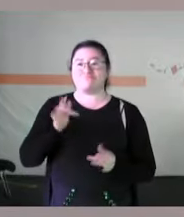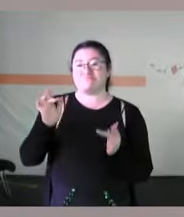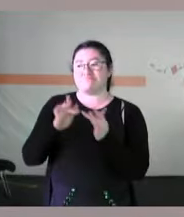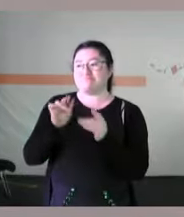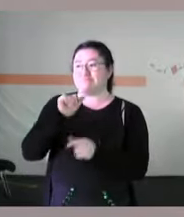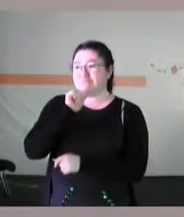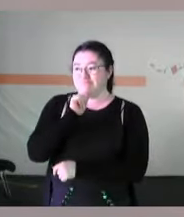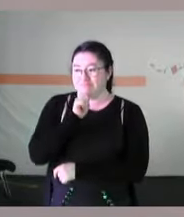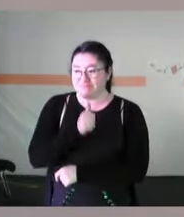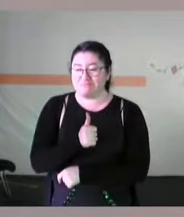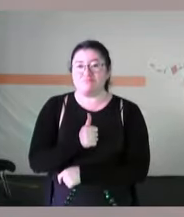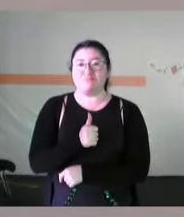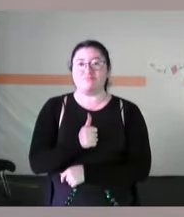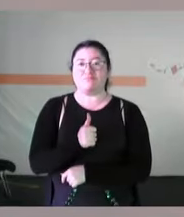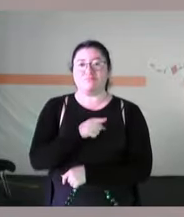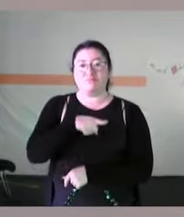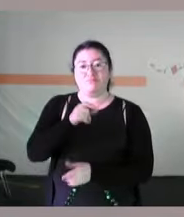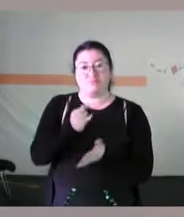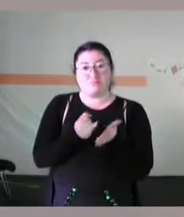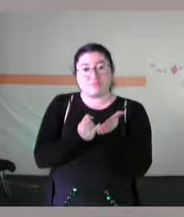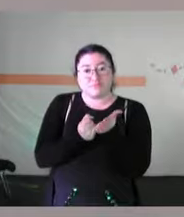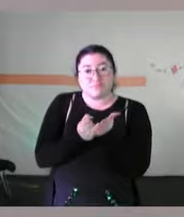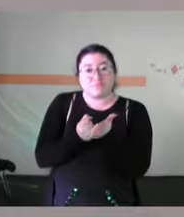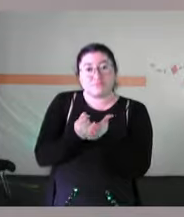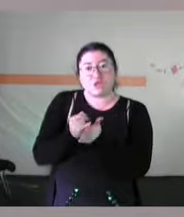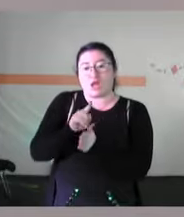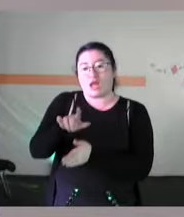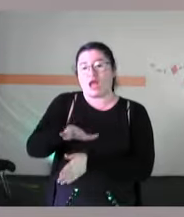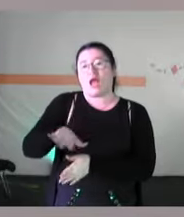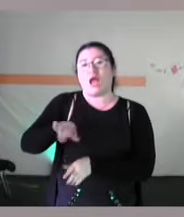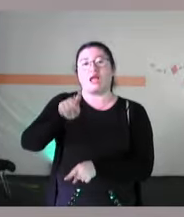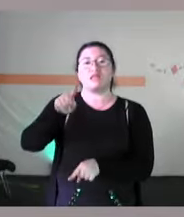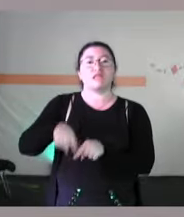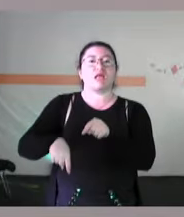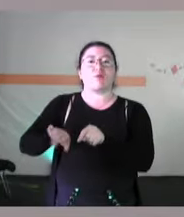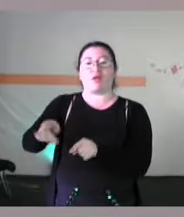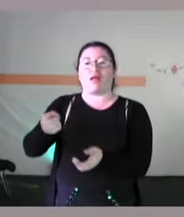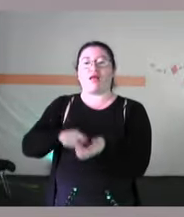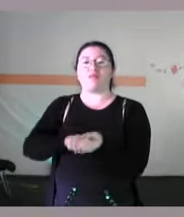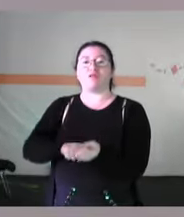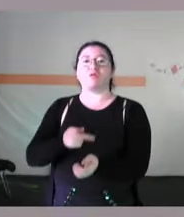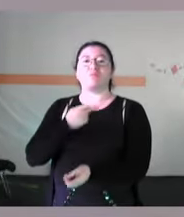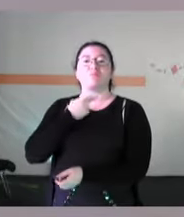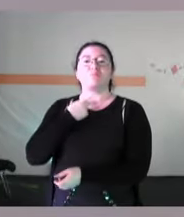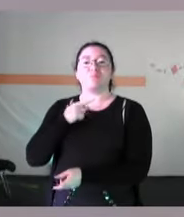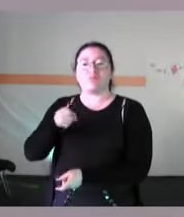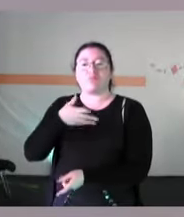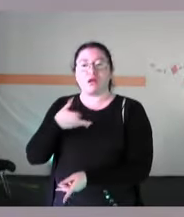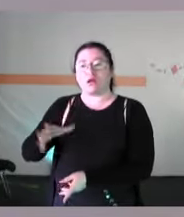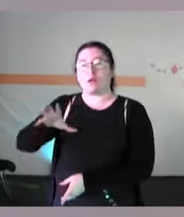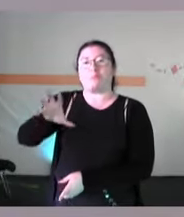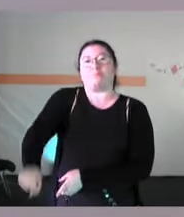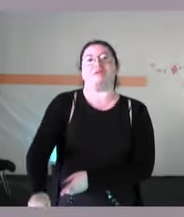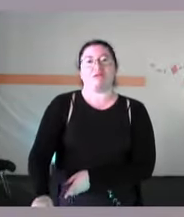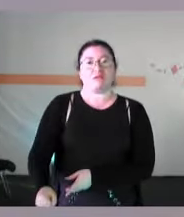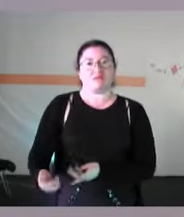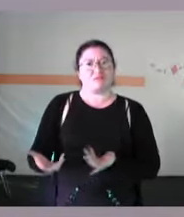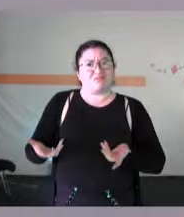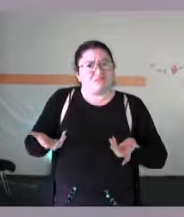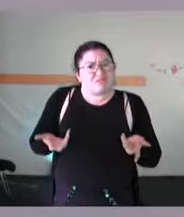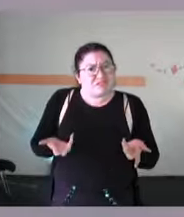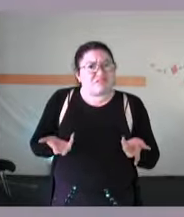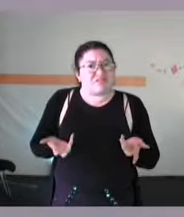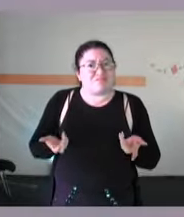decidieron arrebatarles su territorio porque hay petróleo. Y ya está. Entonces... Era muy